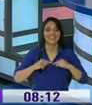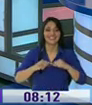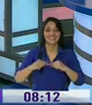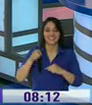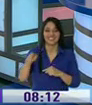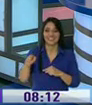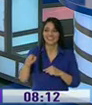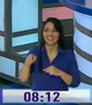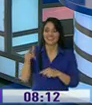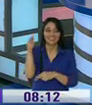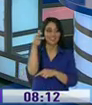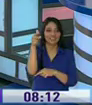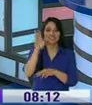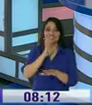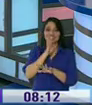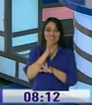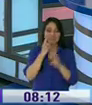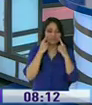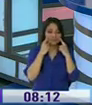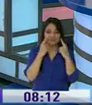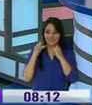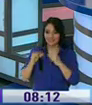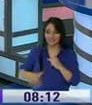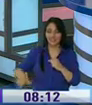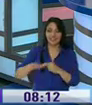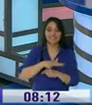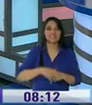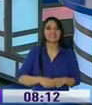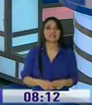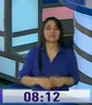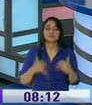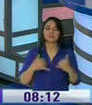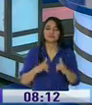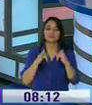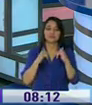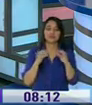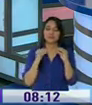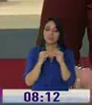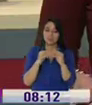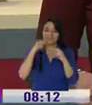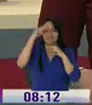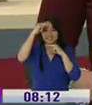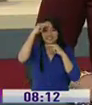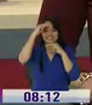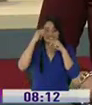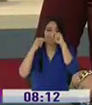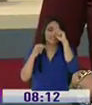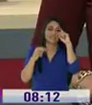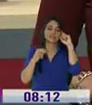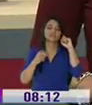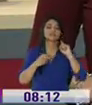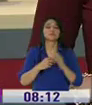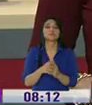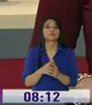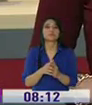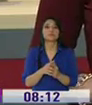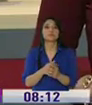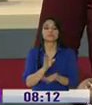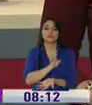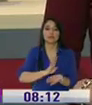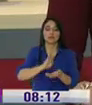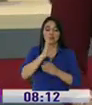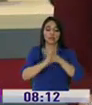siempre está pendiente de todos los detalles aquí en el set. Ahora continuamos con más novedades y les contamos que los moradores del sector del condado